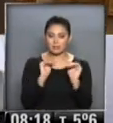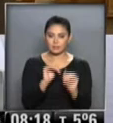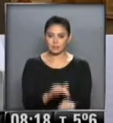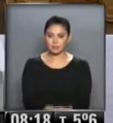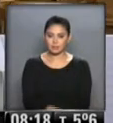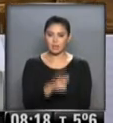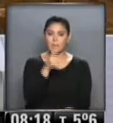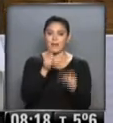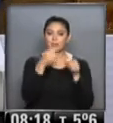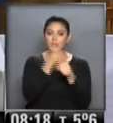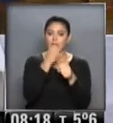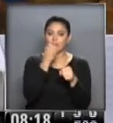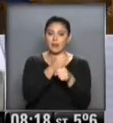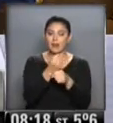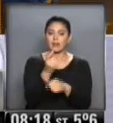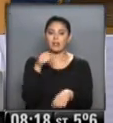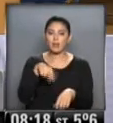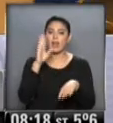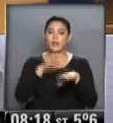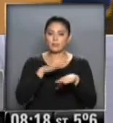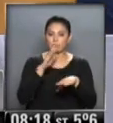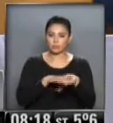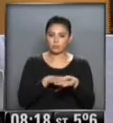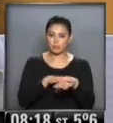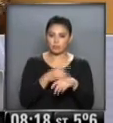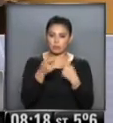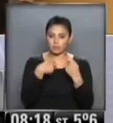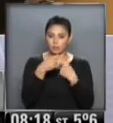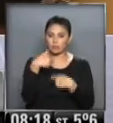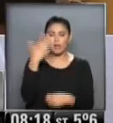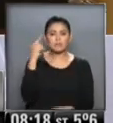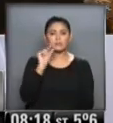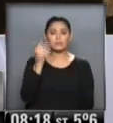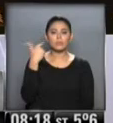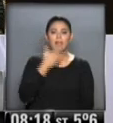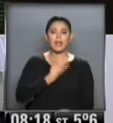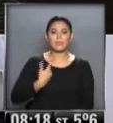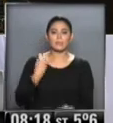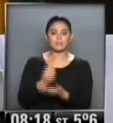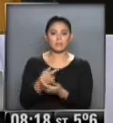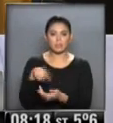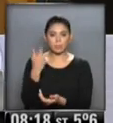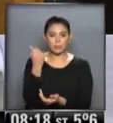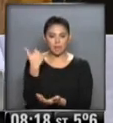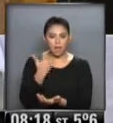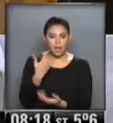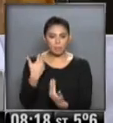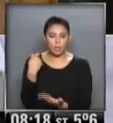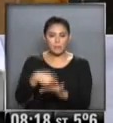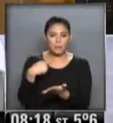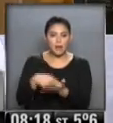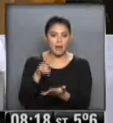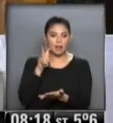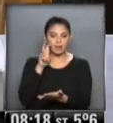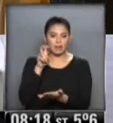que se hicieron cargo de la situación y del negocio. Recién escuchábamos al representante, ellos tienen el dinero para pagar el alquiler, pueden